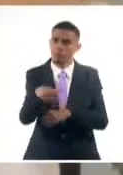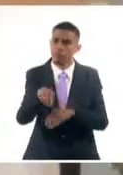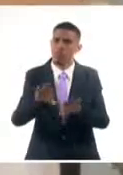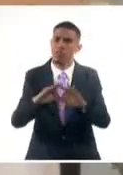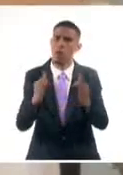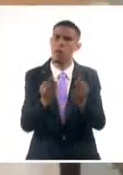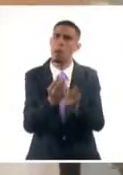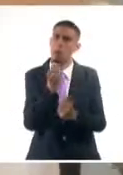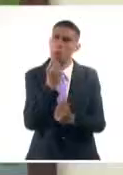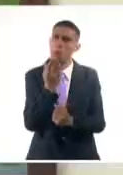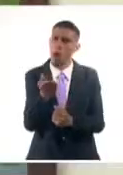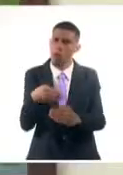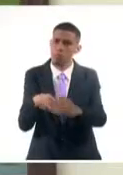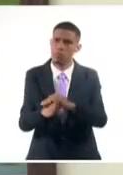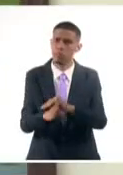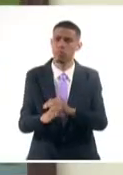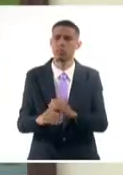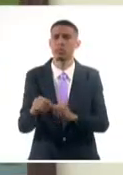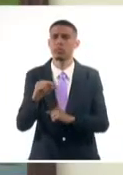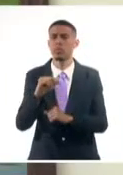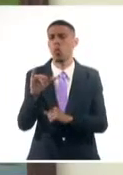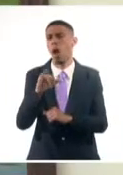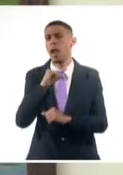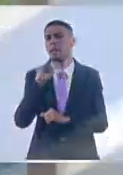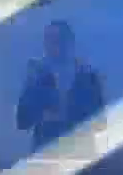incluyen opciones de la